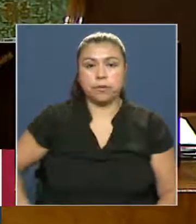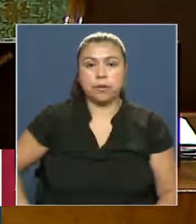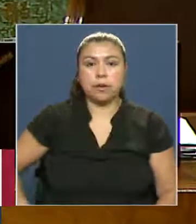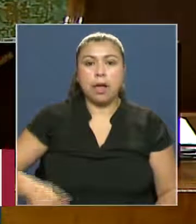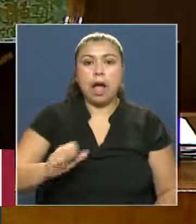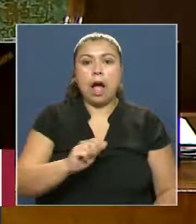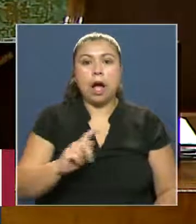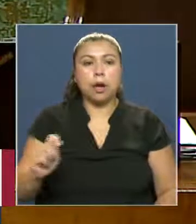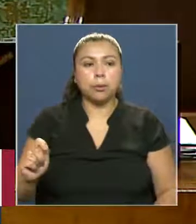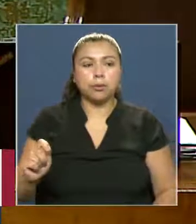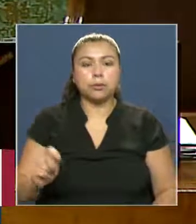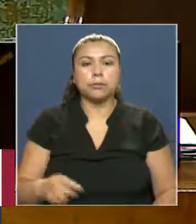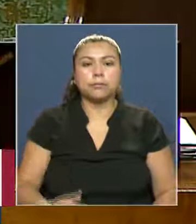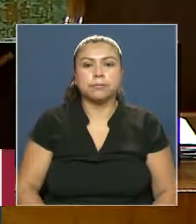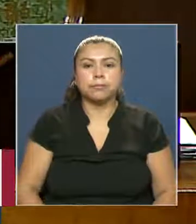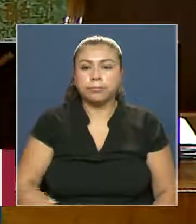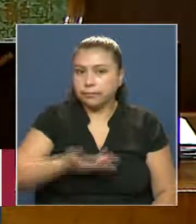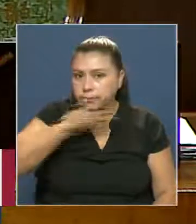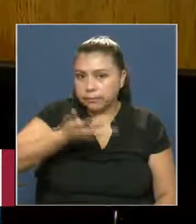Out Stewart. Tiene usted la palabra.